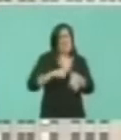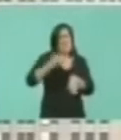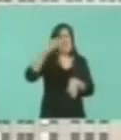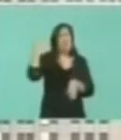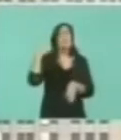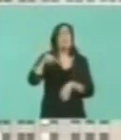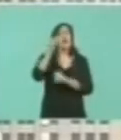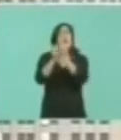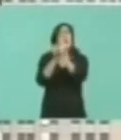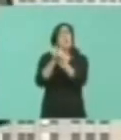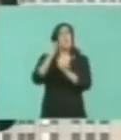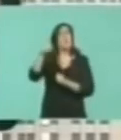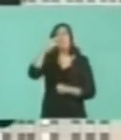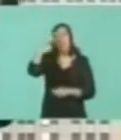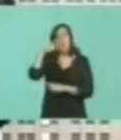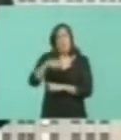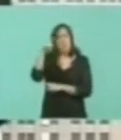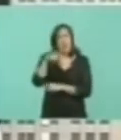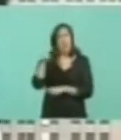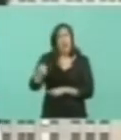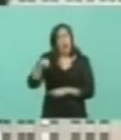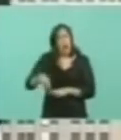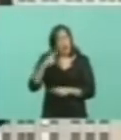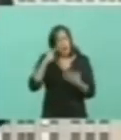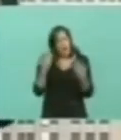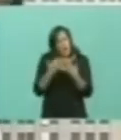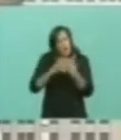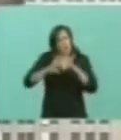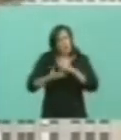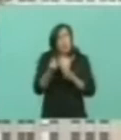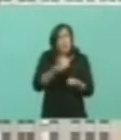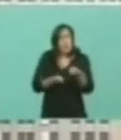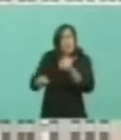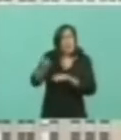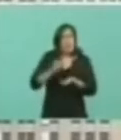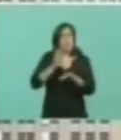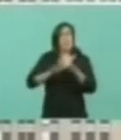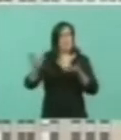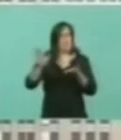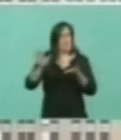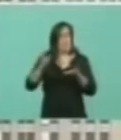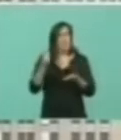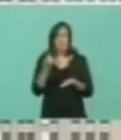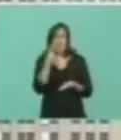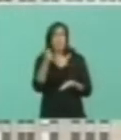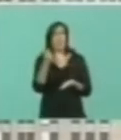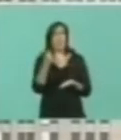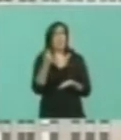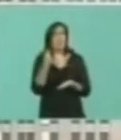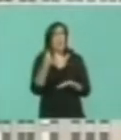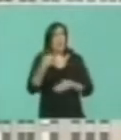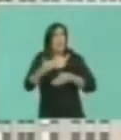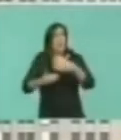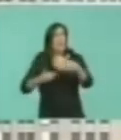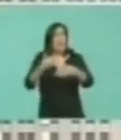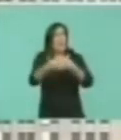petroleros han comenzado a estudiar nuevos modelos de negocios. ¿Por qué? Porque han advertido que cada vez